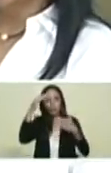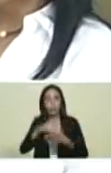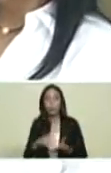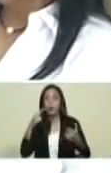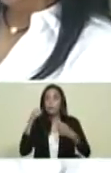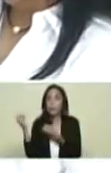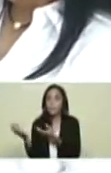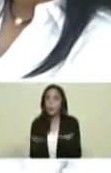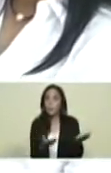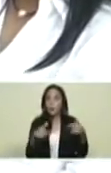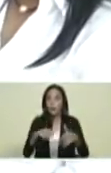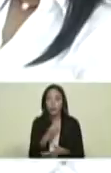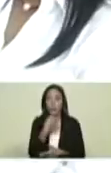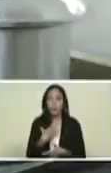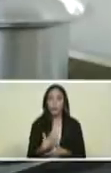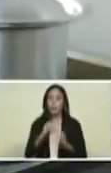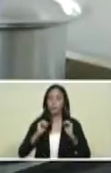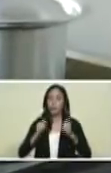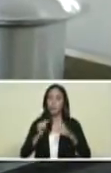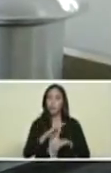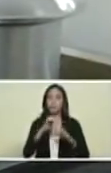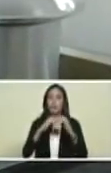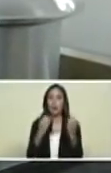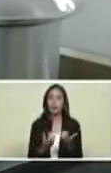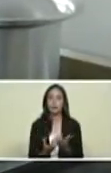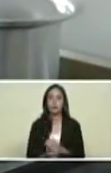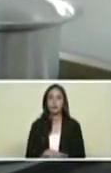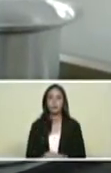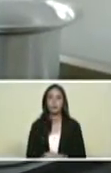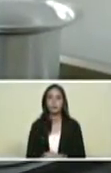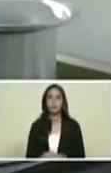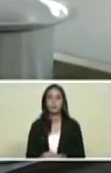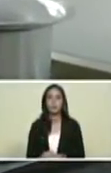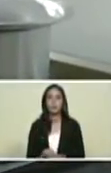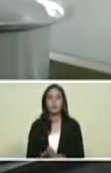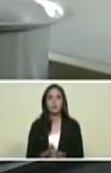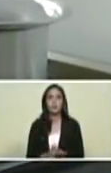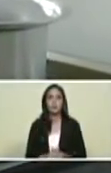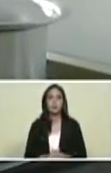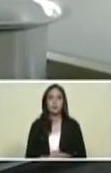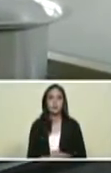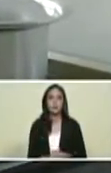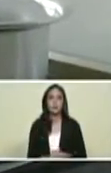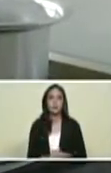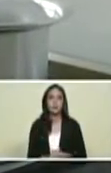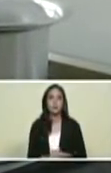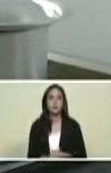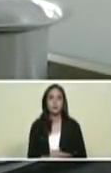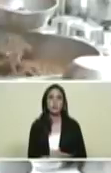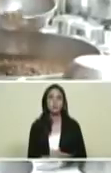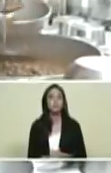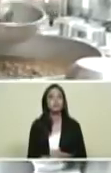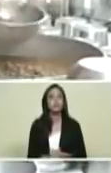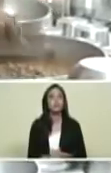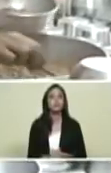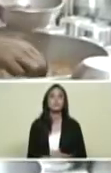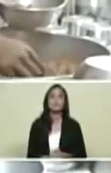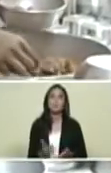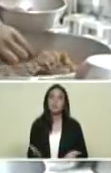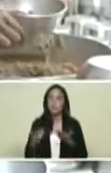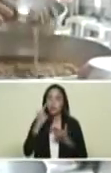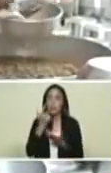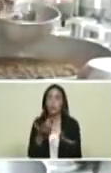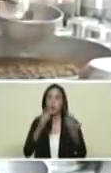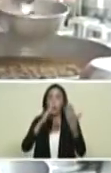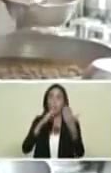bienvenida a este hermoso inicio de año escolar. Así es, gobernador. Bueno, presidente, aquí estamos con